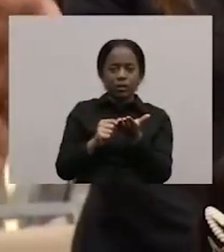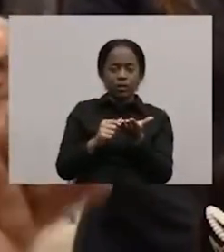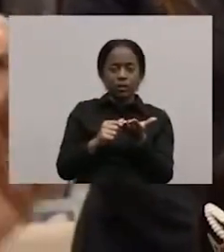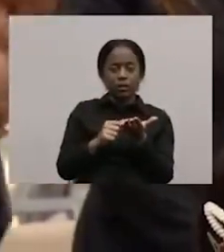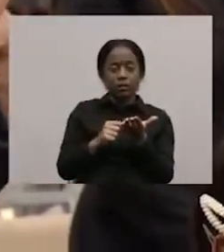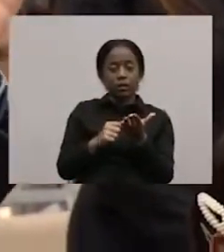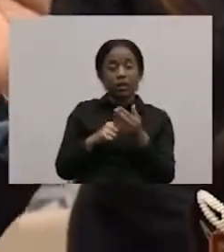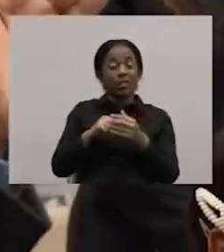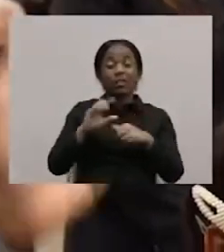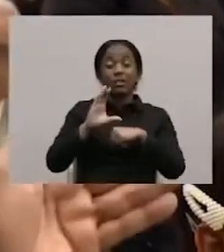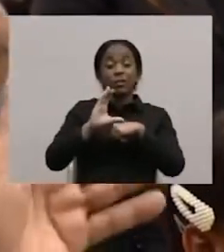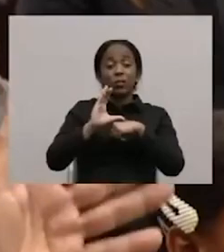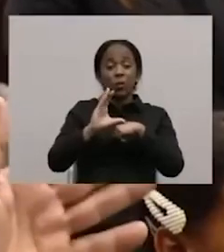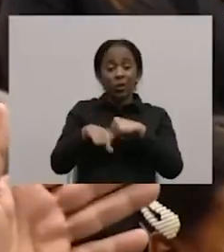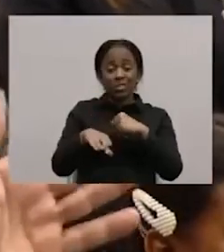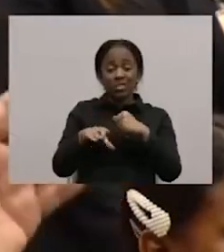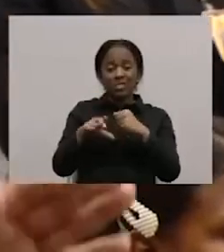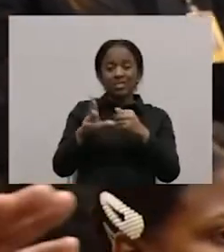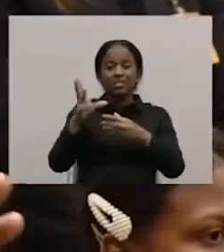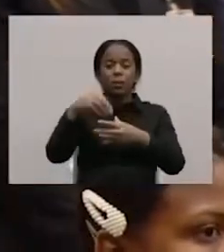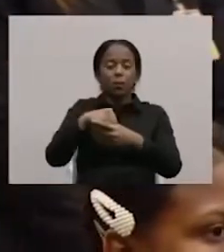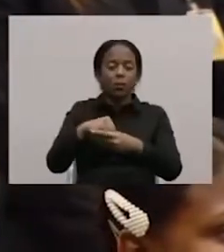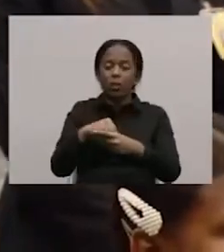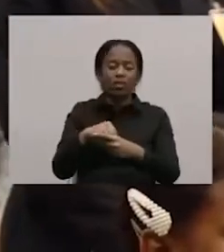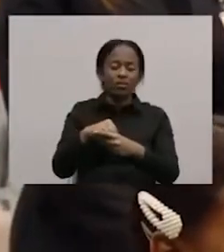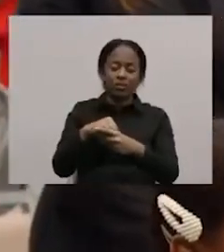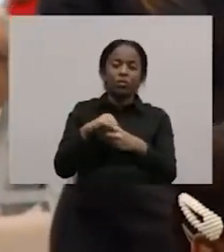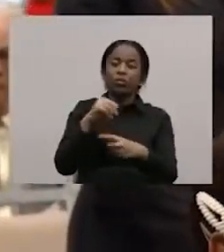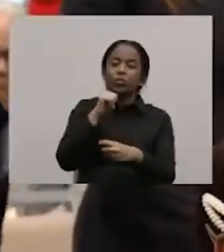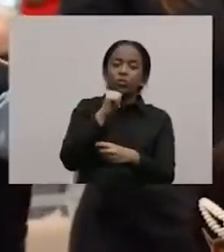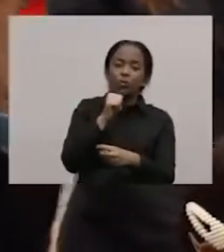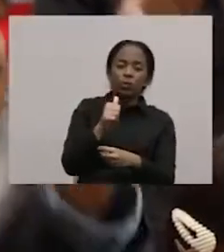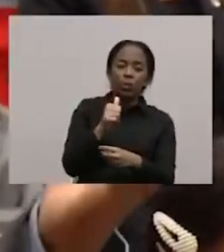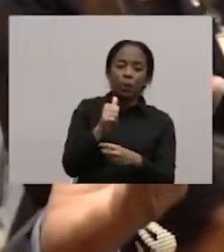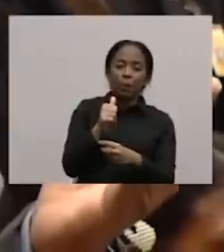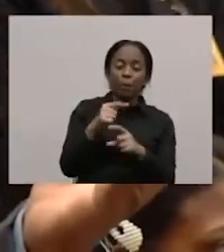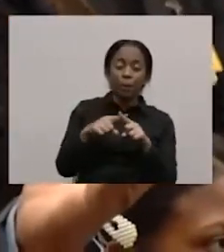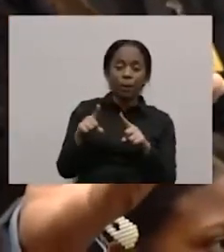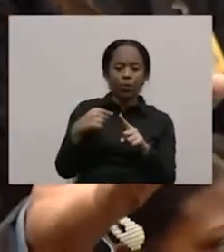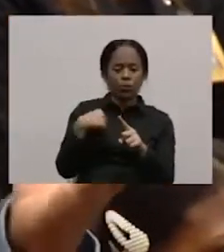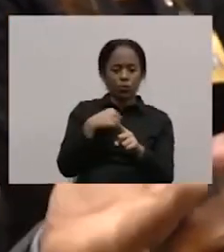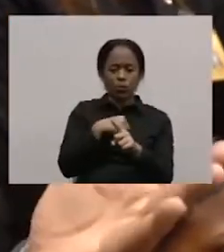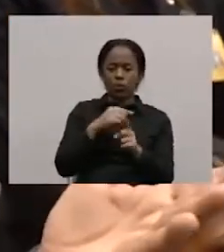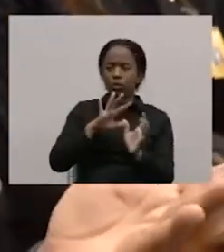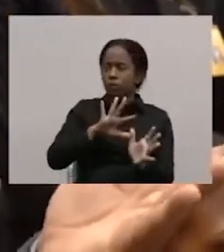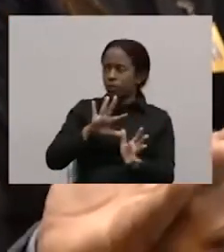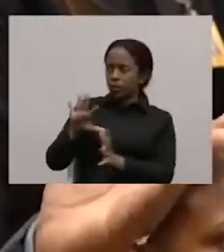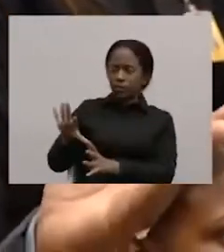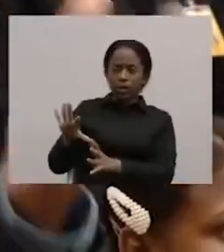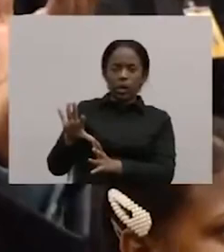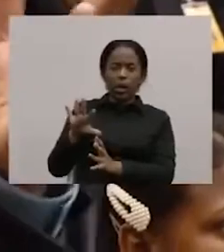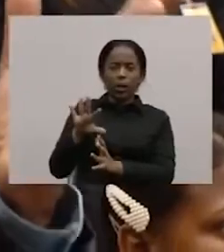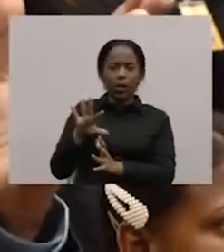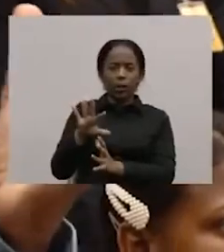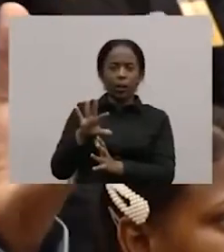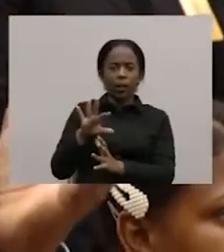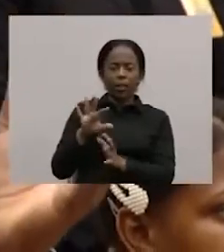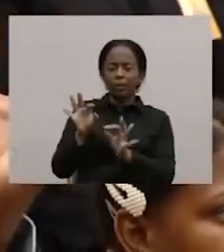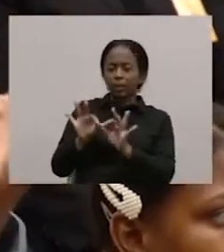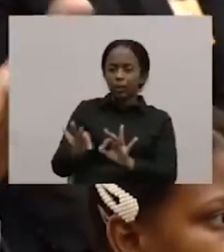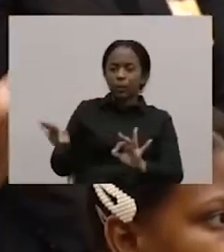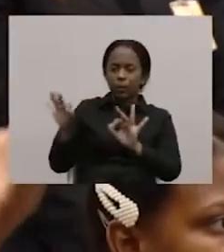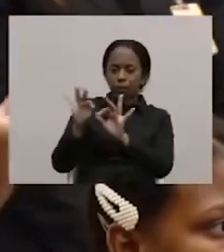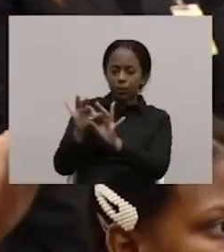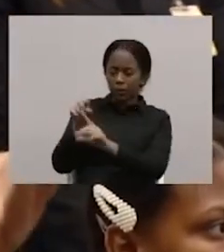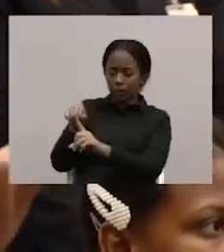la obligatoriedad es de pertenecer, no la, pero dejamos una parte